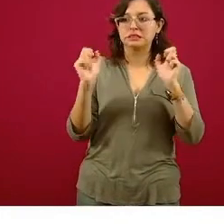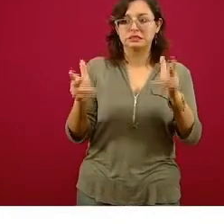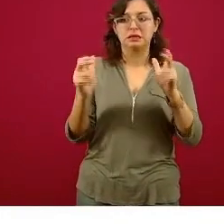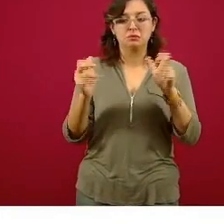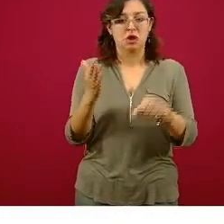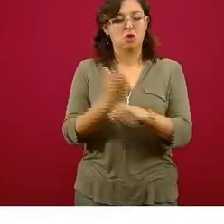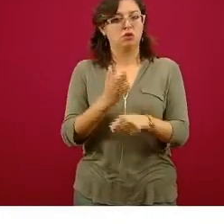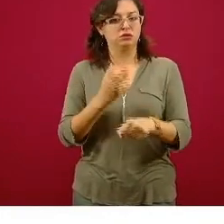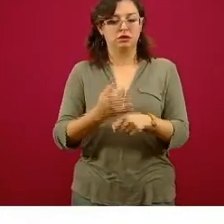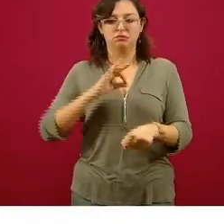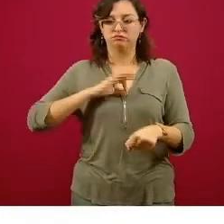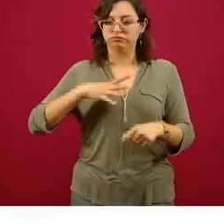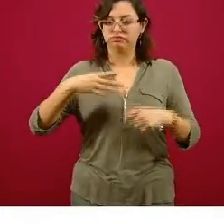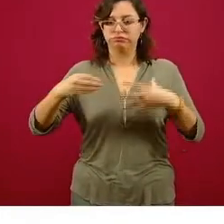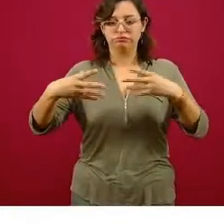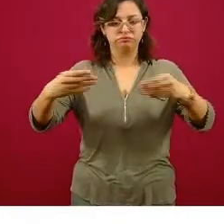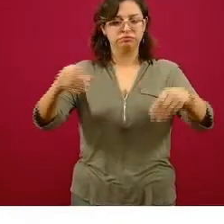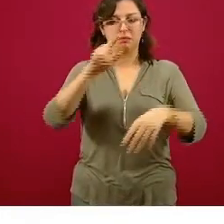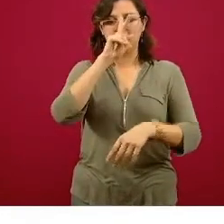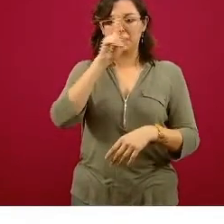estos momentos. La siguiente, por favor.